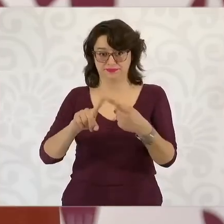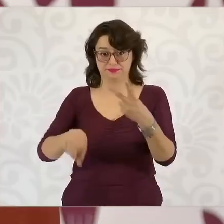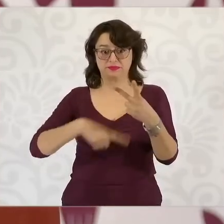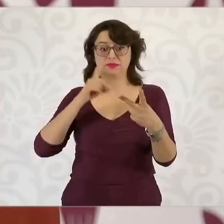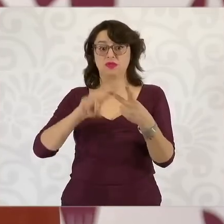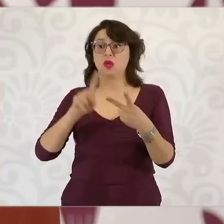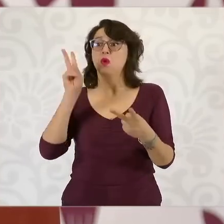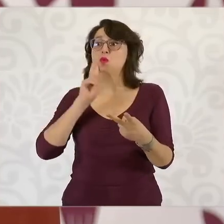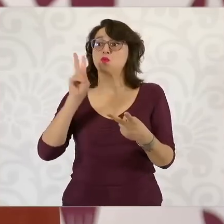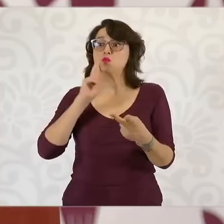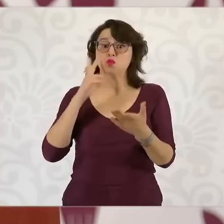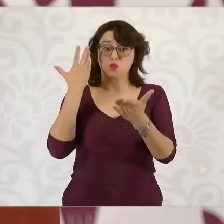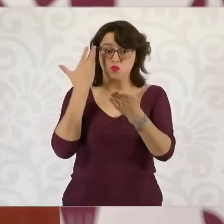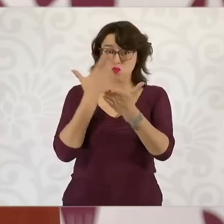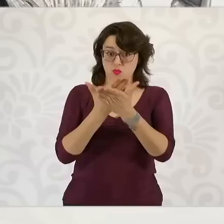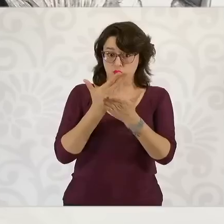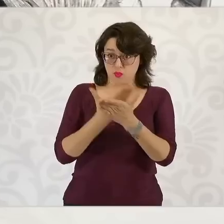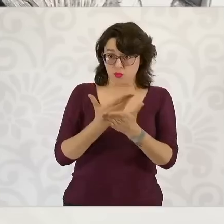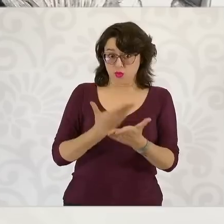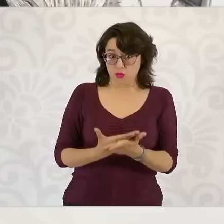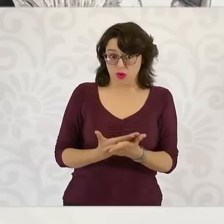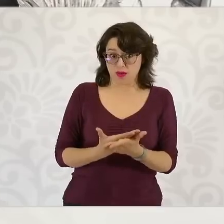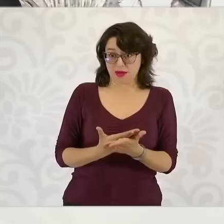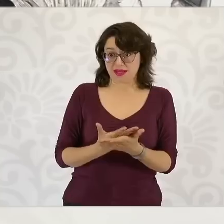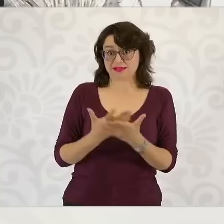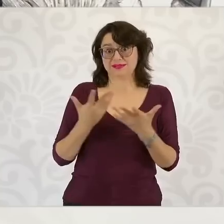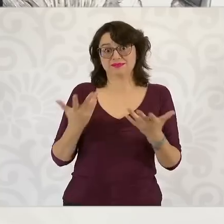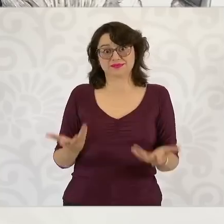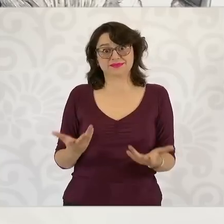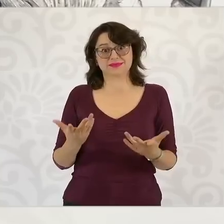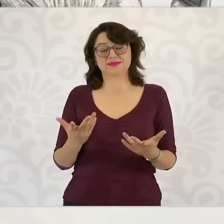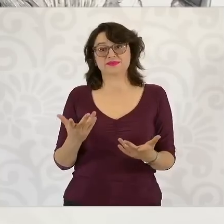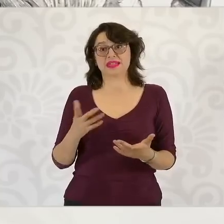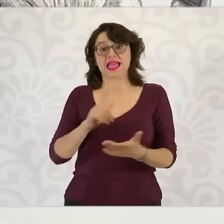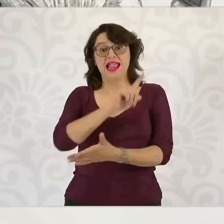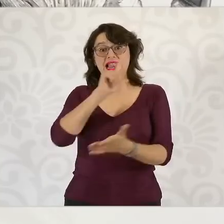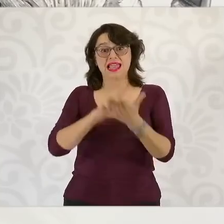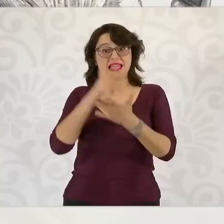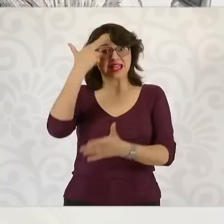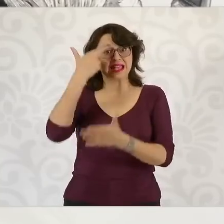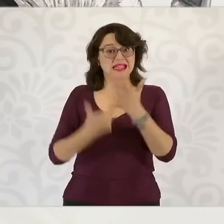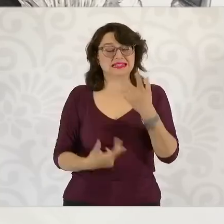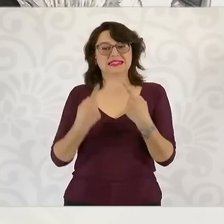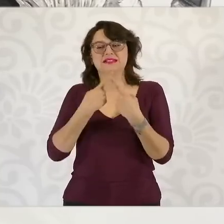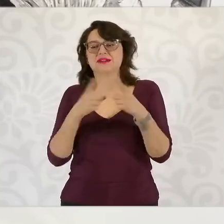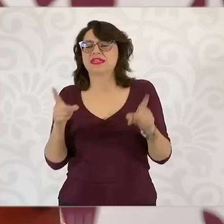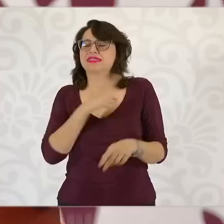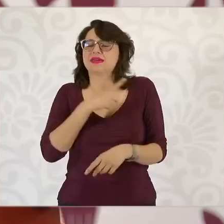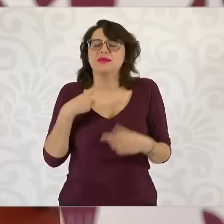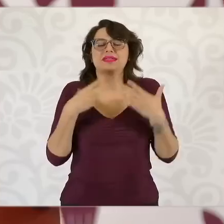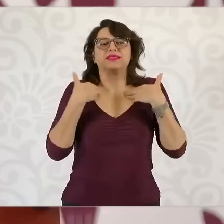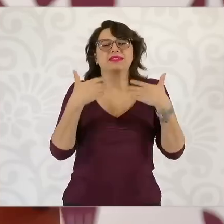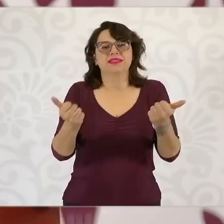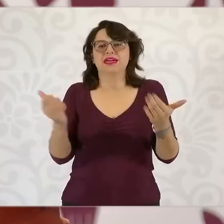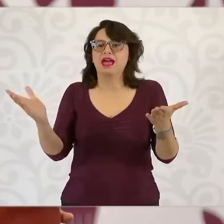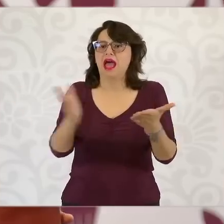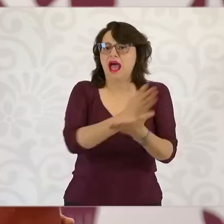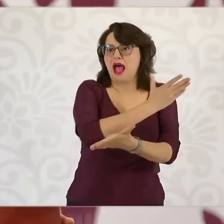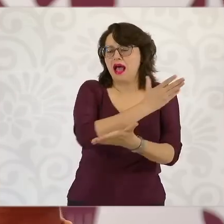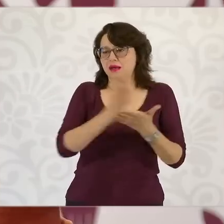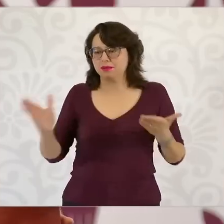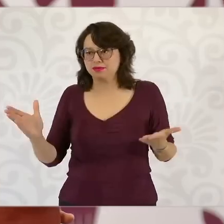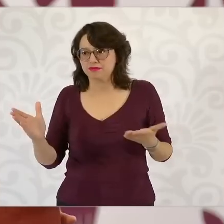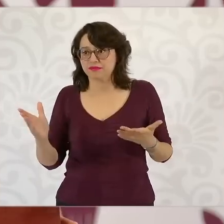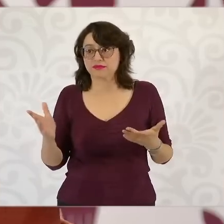delito, eso es un asunto diferente. Y cuando en alguna actividad, y eso no es nada más el Consejo de la